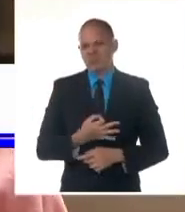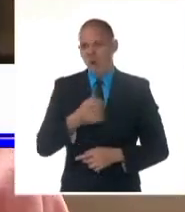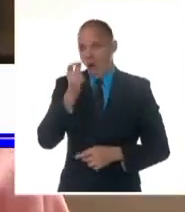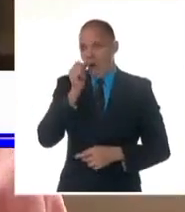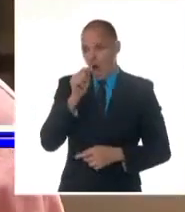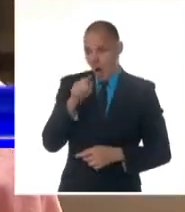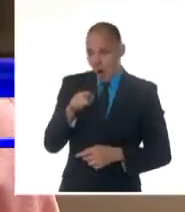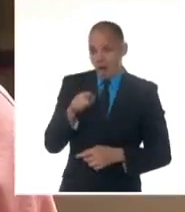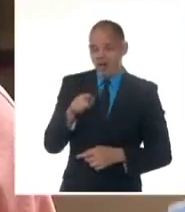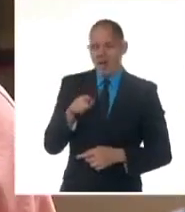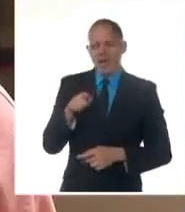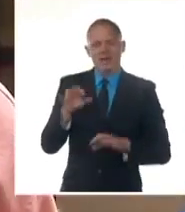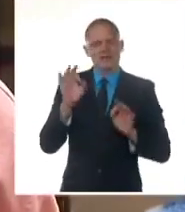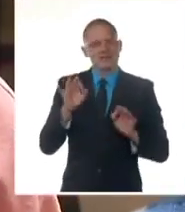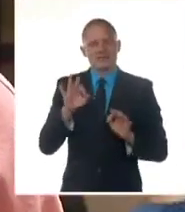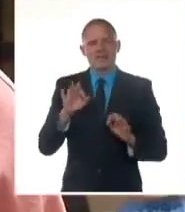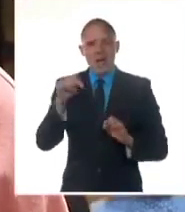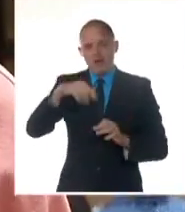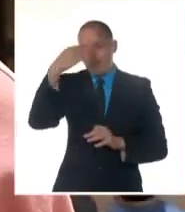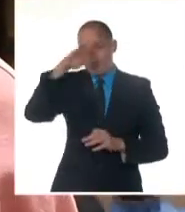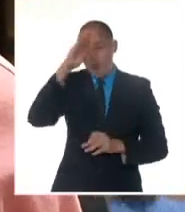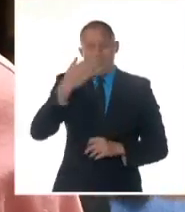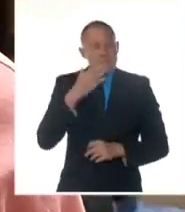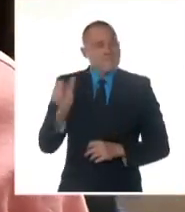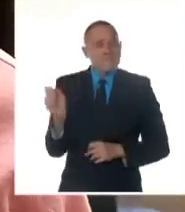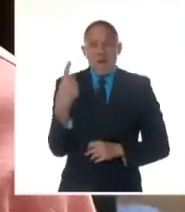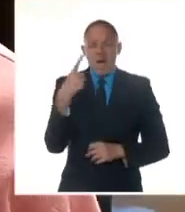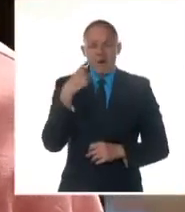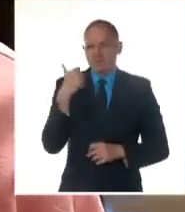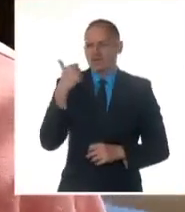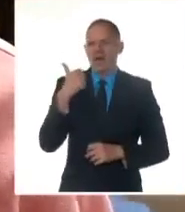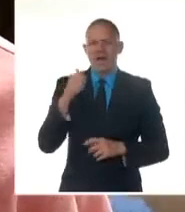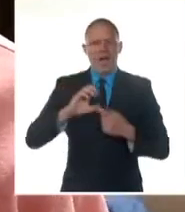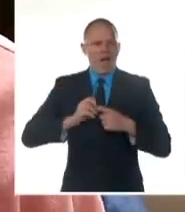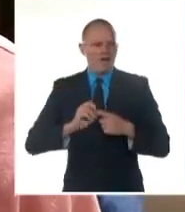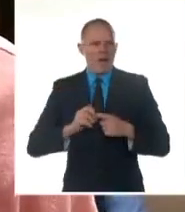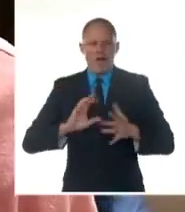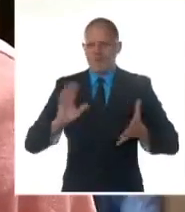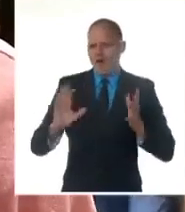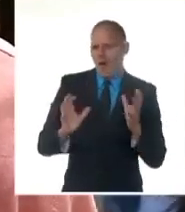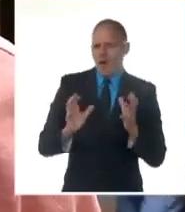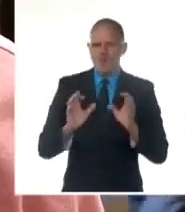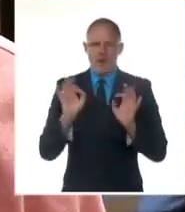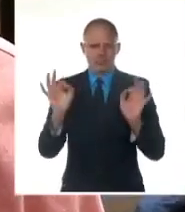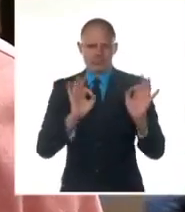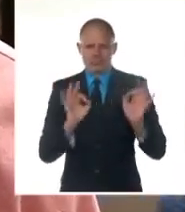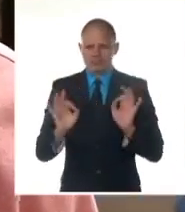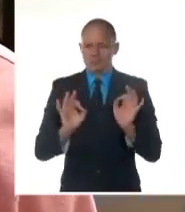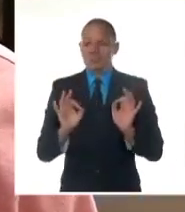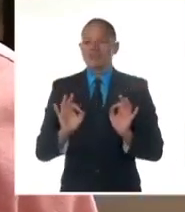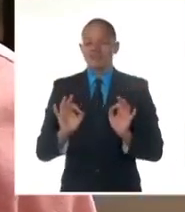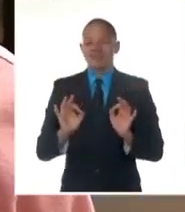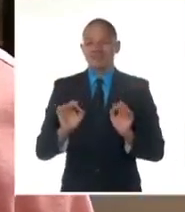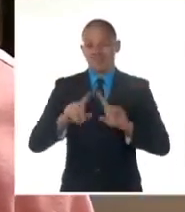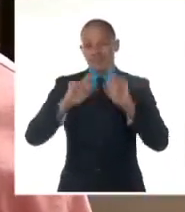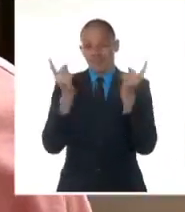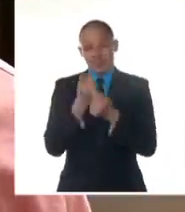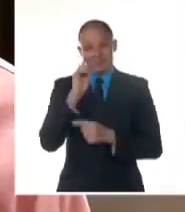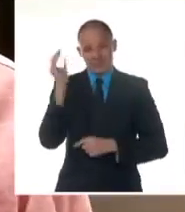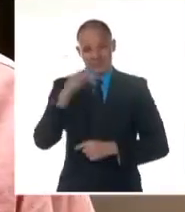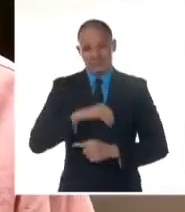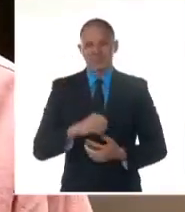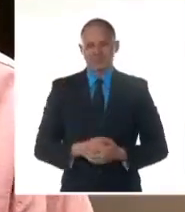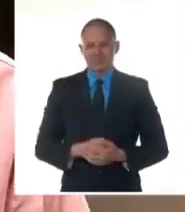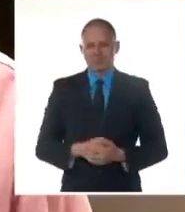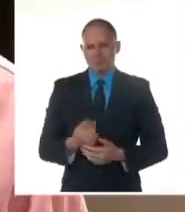más carismáticos que ha tenido la narración deportiva es algo que conocen todos los seguidores del deporte en nuestro país. Pero